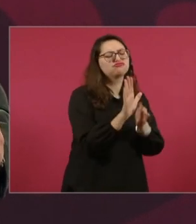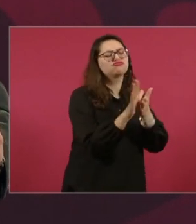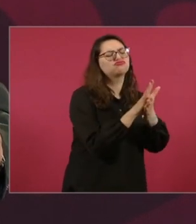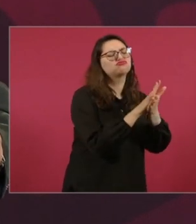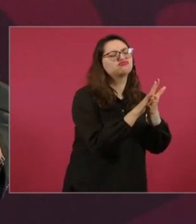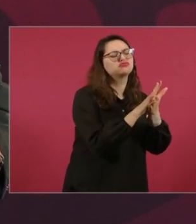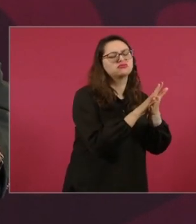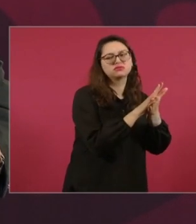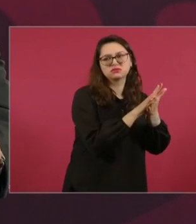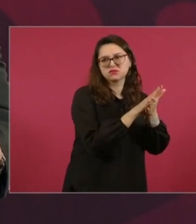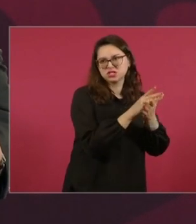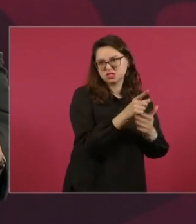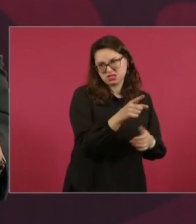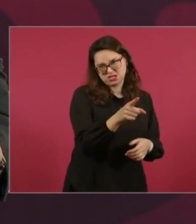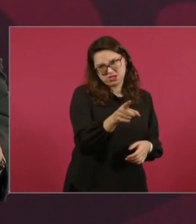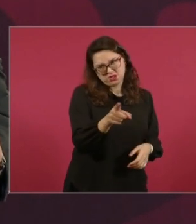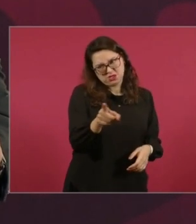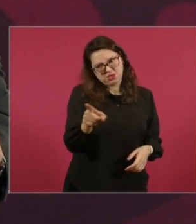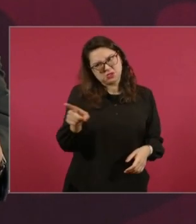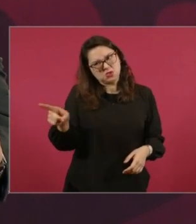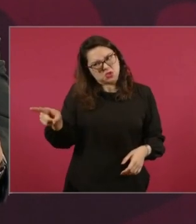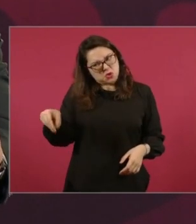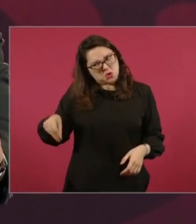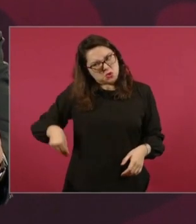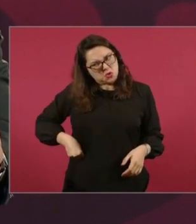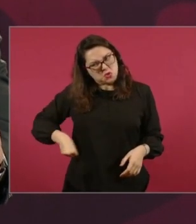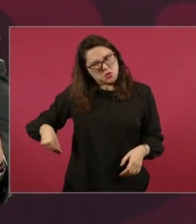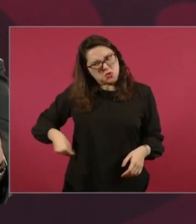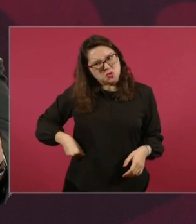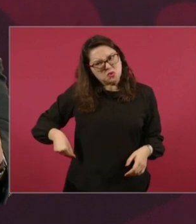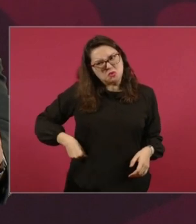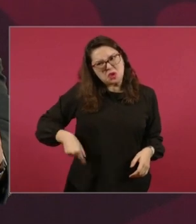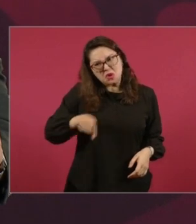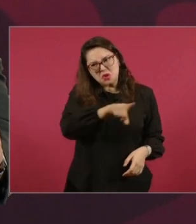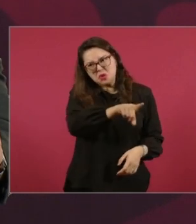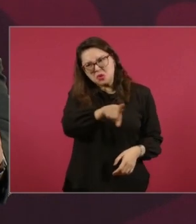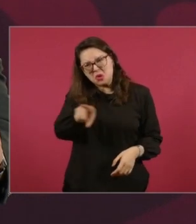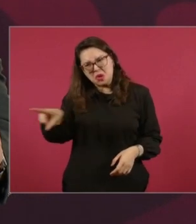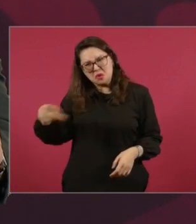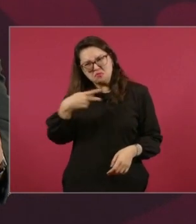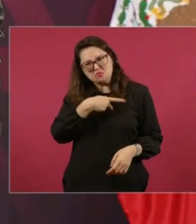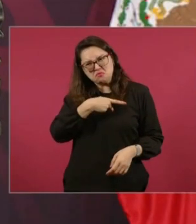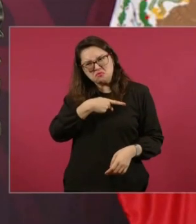que el que se busca la vida como puede en la calle